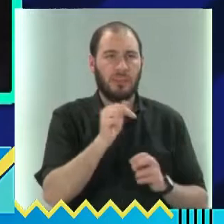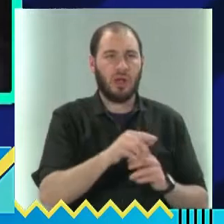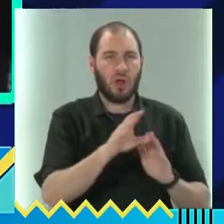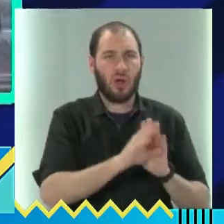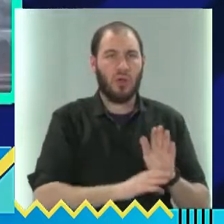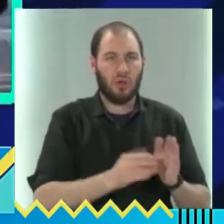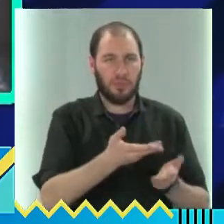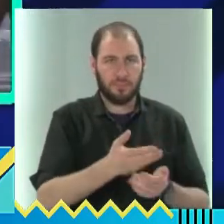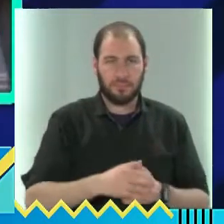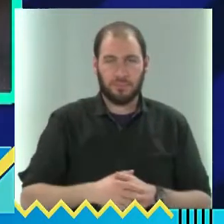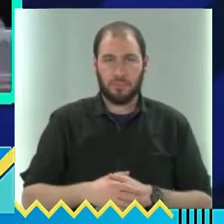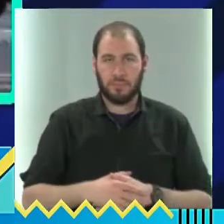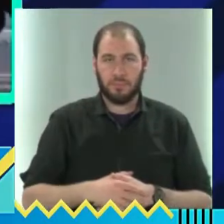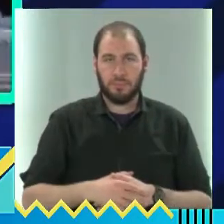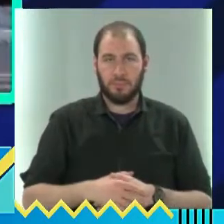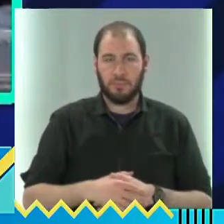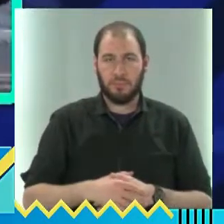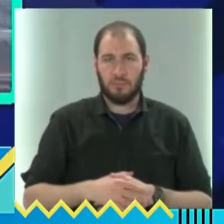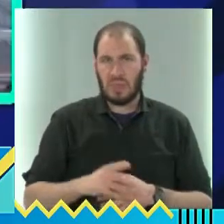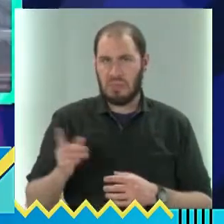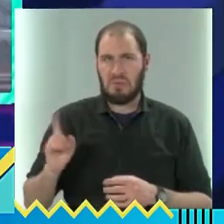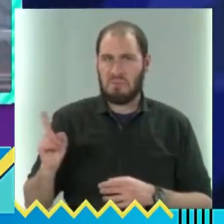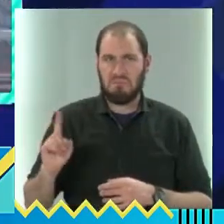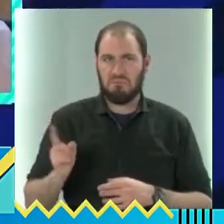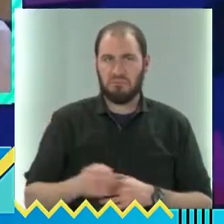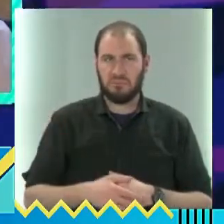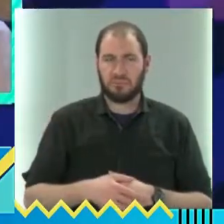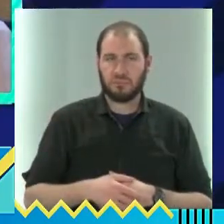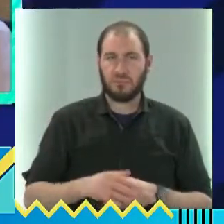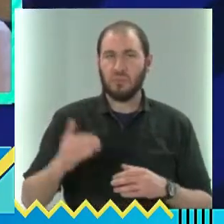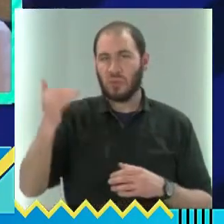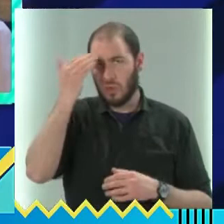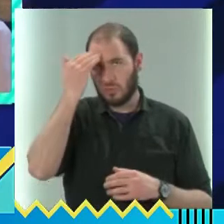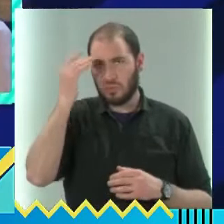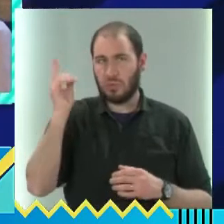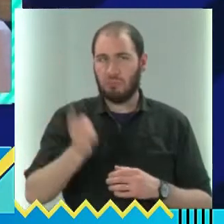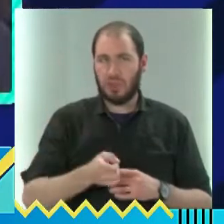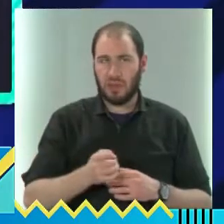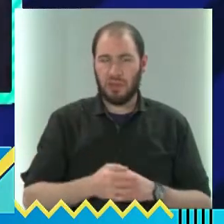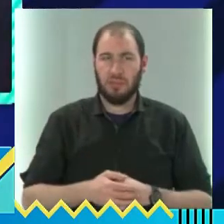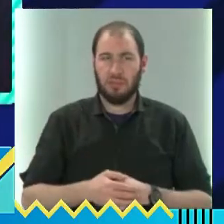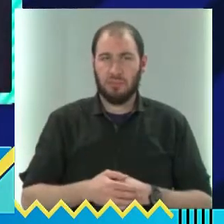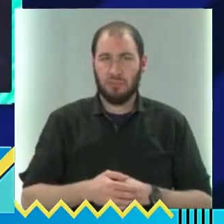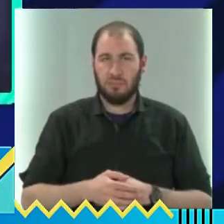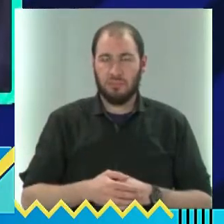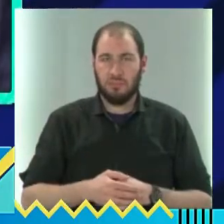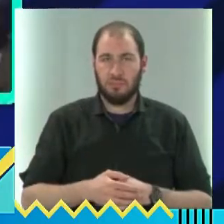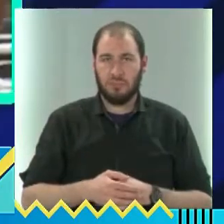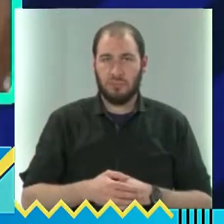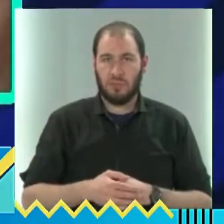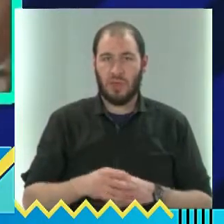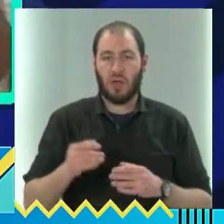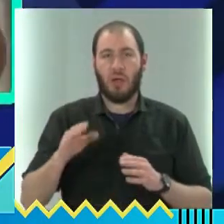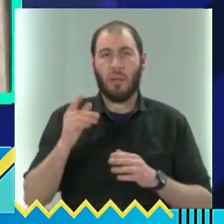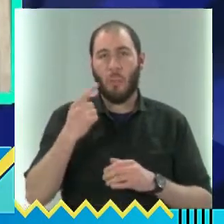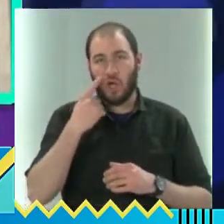nuevo código? No, para nada. Lo que la Constitución marca, lo marca. Lo que lo